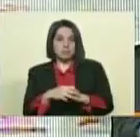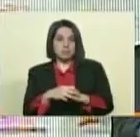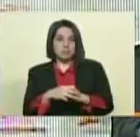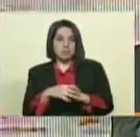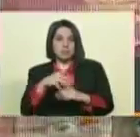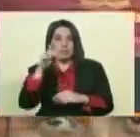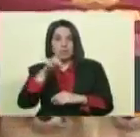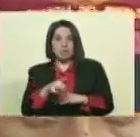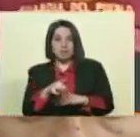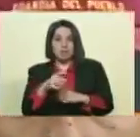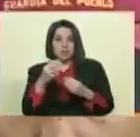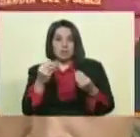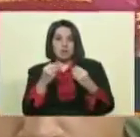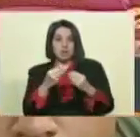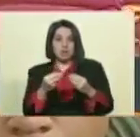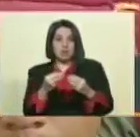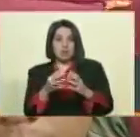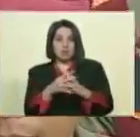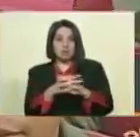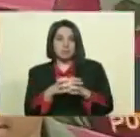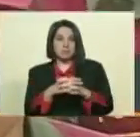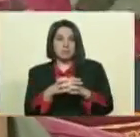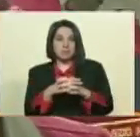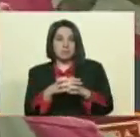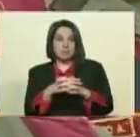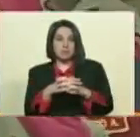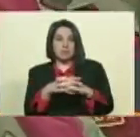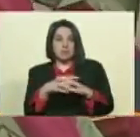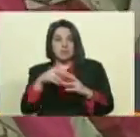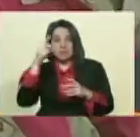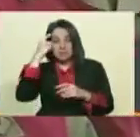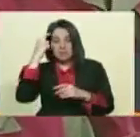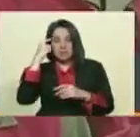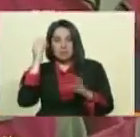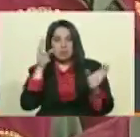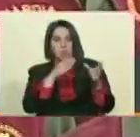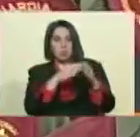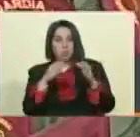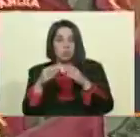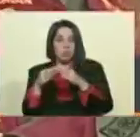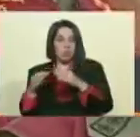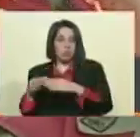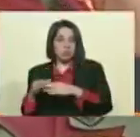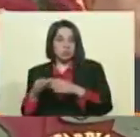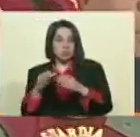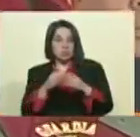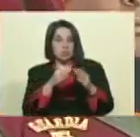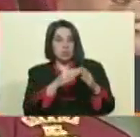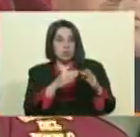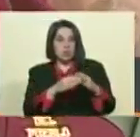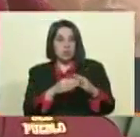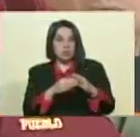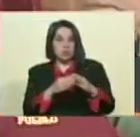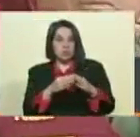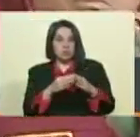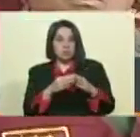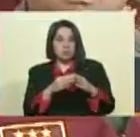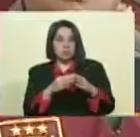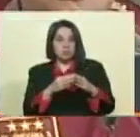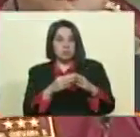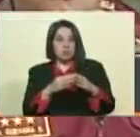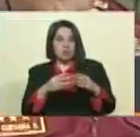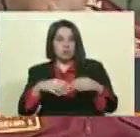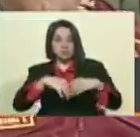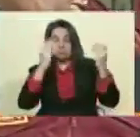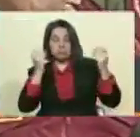de Chile, y bueno, tratando de que eso no pase a mayores, porque sabemos que estos grupos son un grupo muy